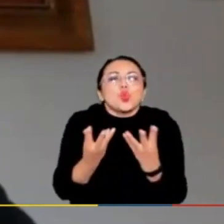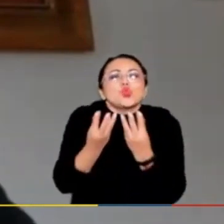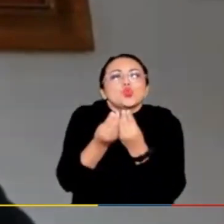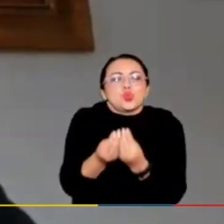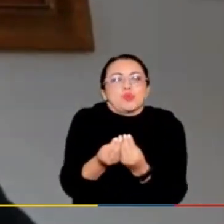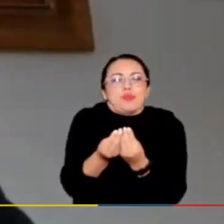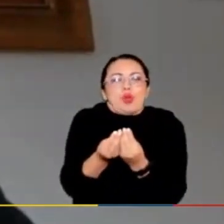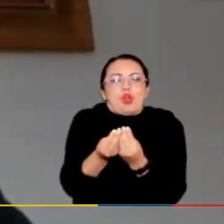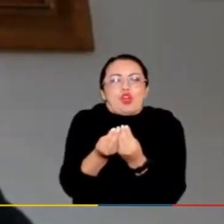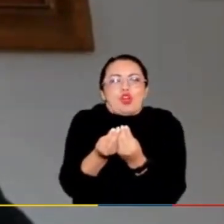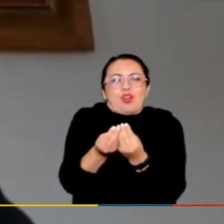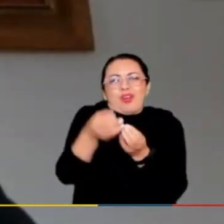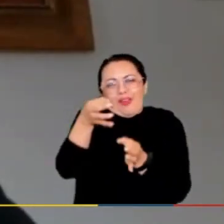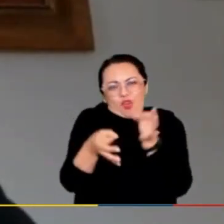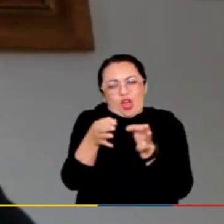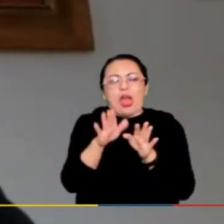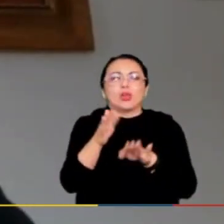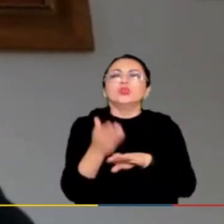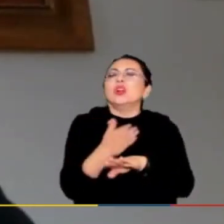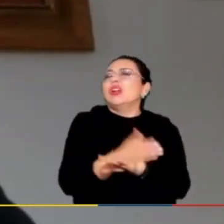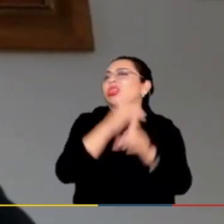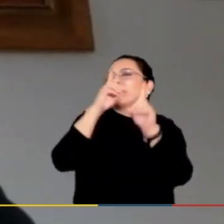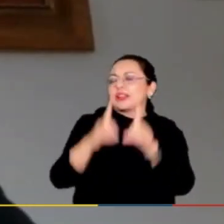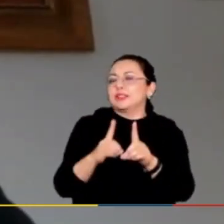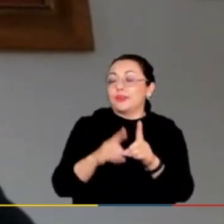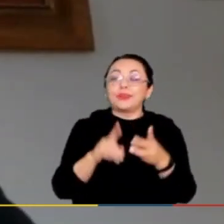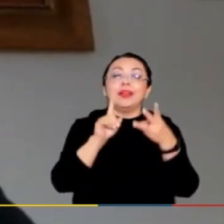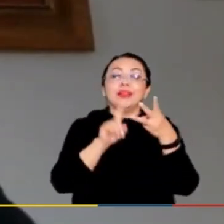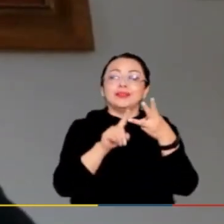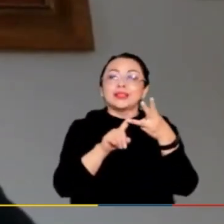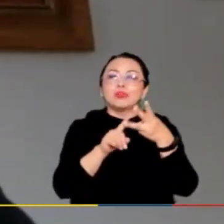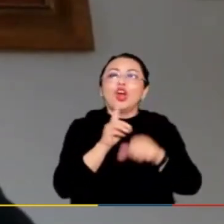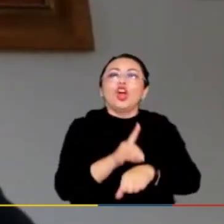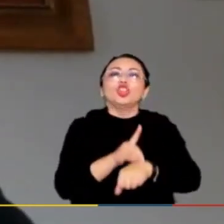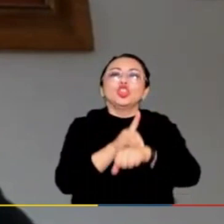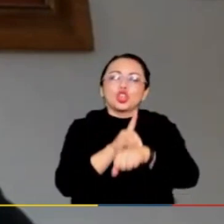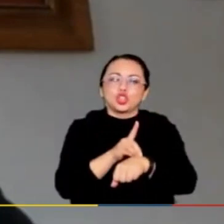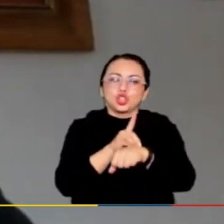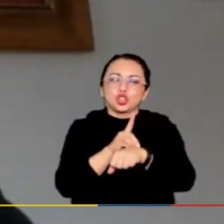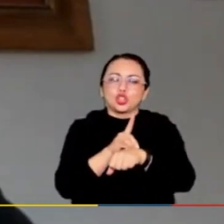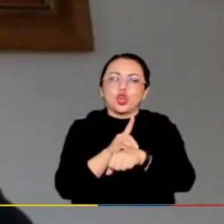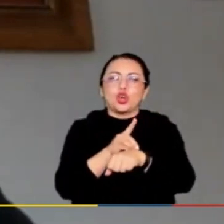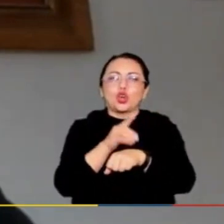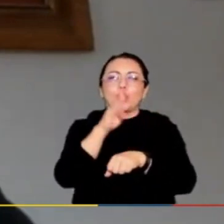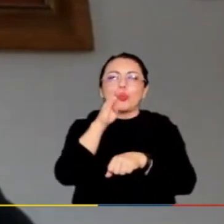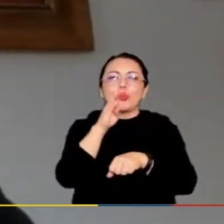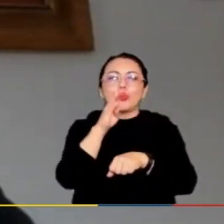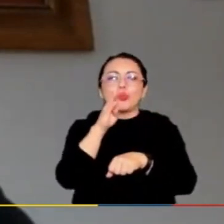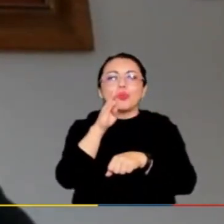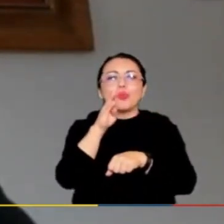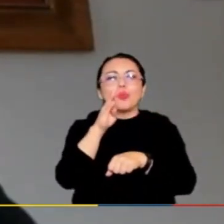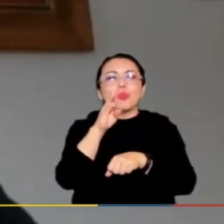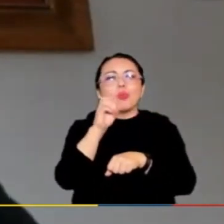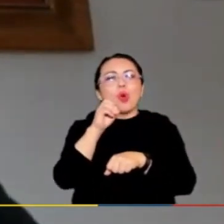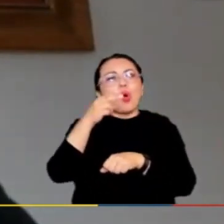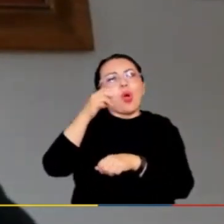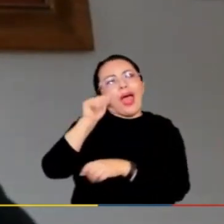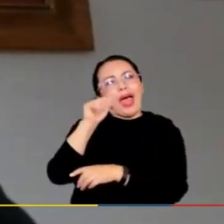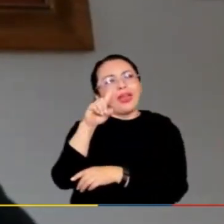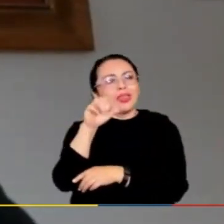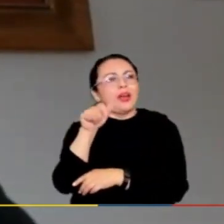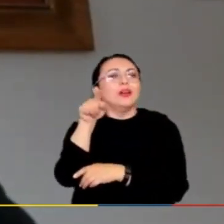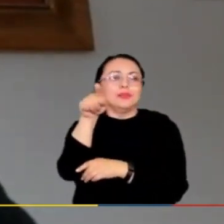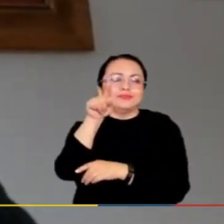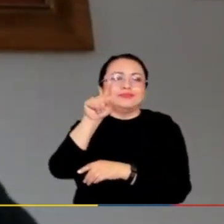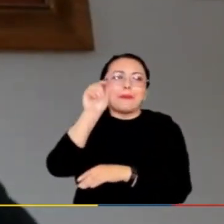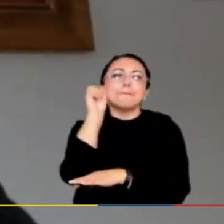y luego daremos paso al doctor Boada, el director de la Junta Directiva del, del Banco de la República, para que nos